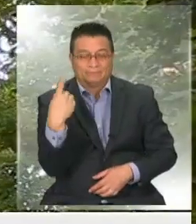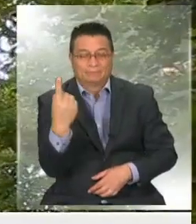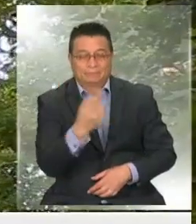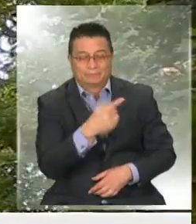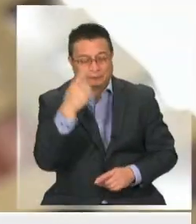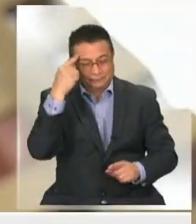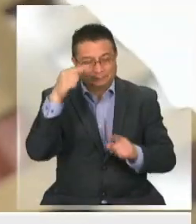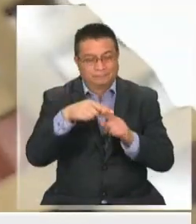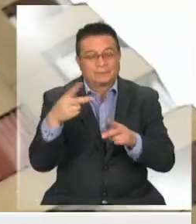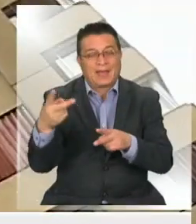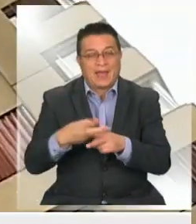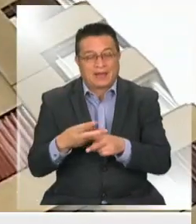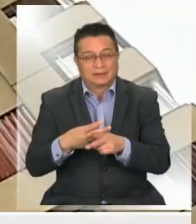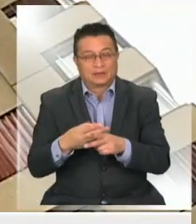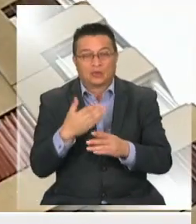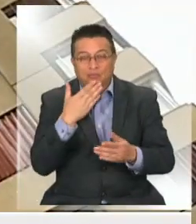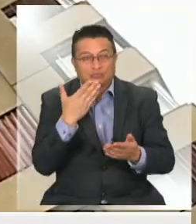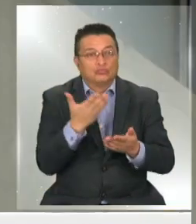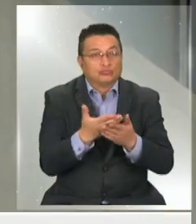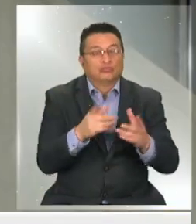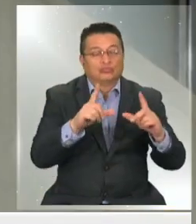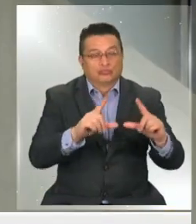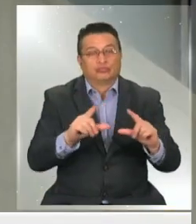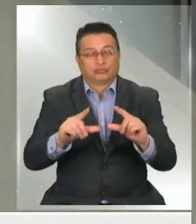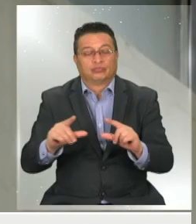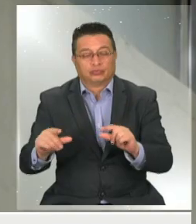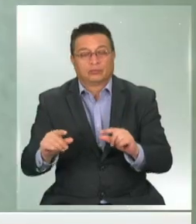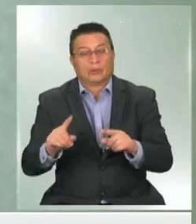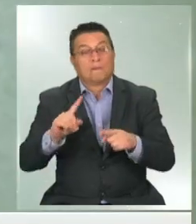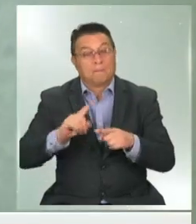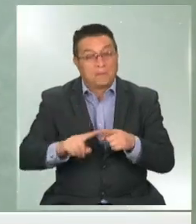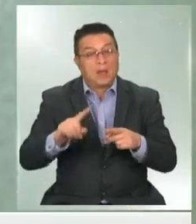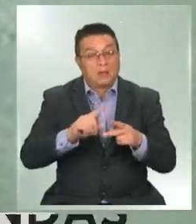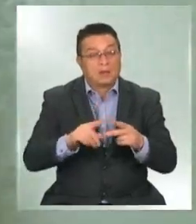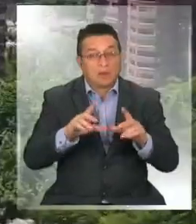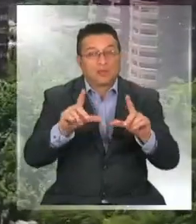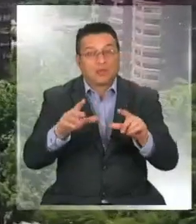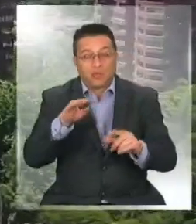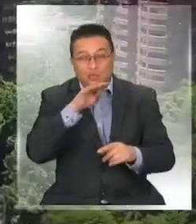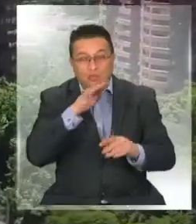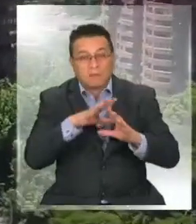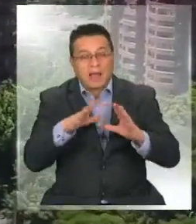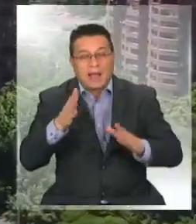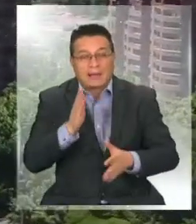para arrendar, porque las ofertas son acotadas y cada vez se ocupan más rápido.